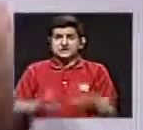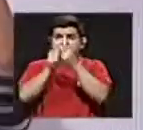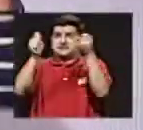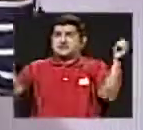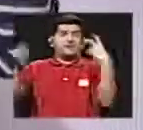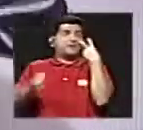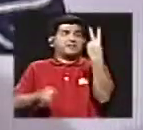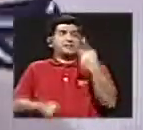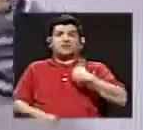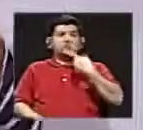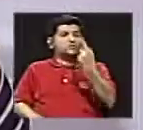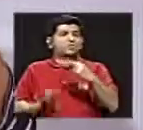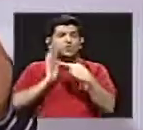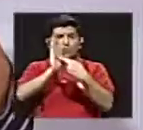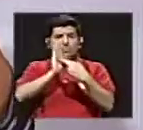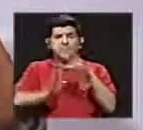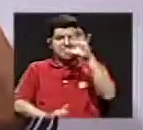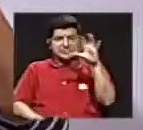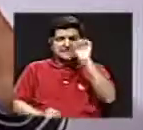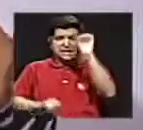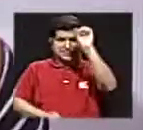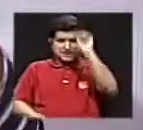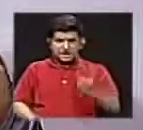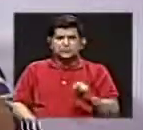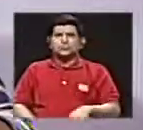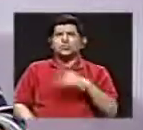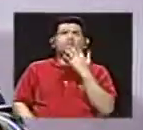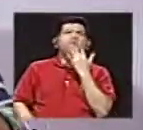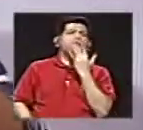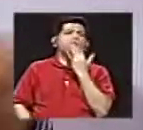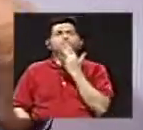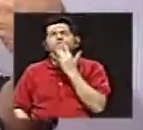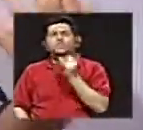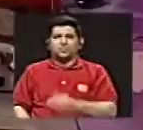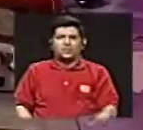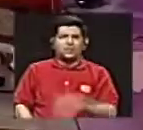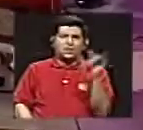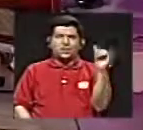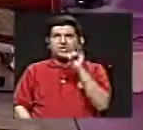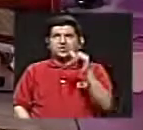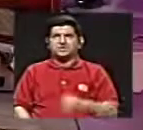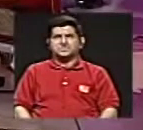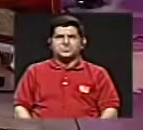Viendo esta manta, yo digo que representa lo que es el Caribe Sur, ese colorido, esa